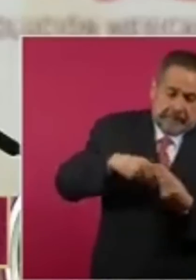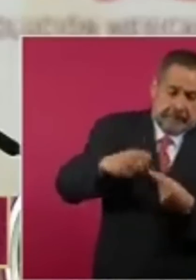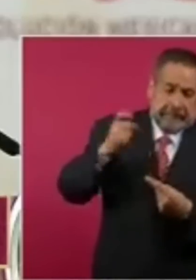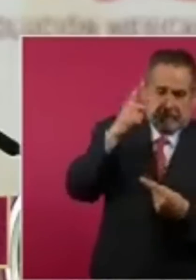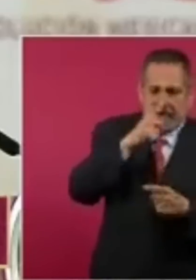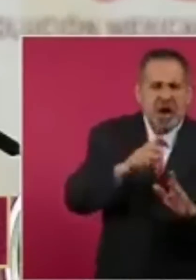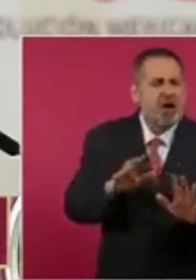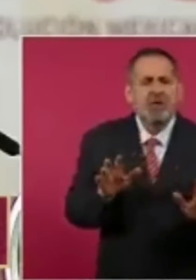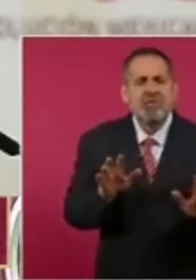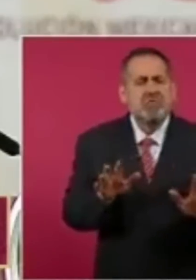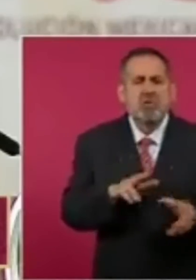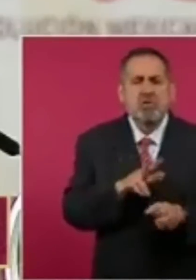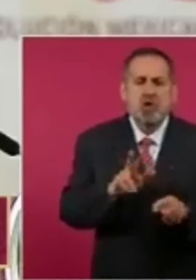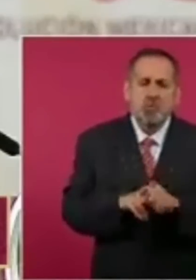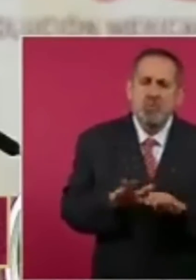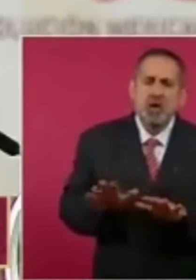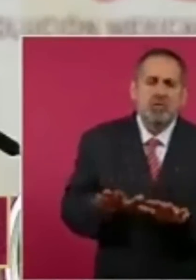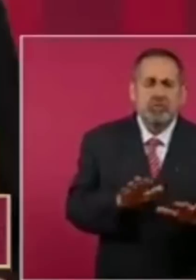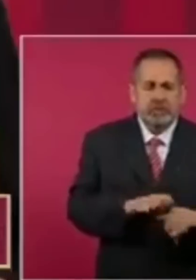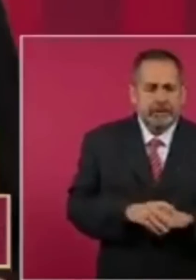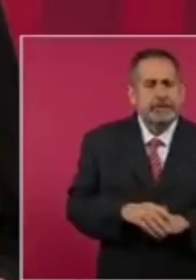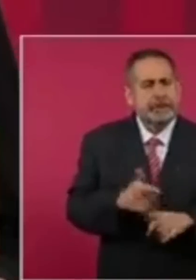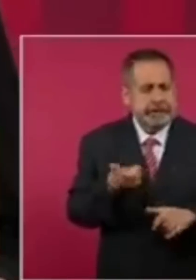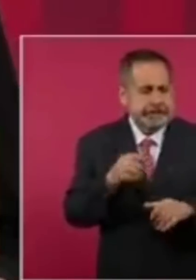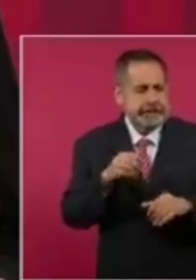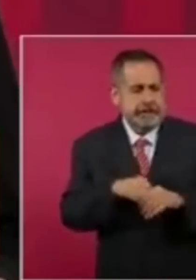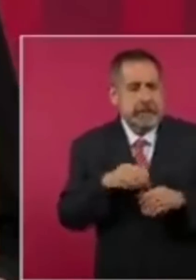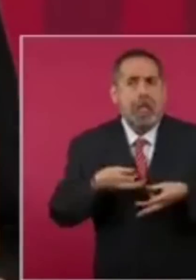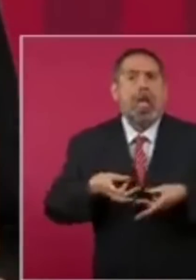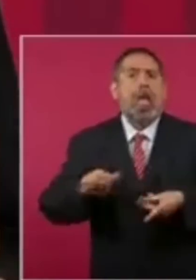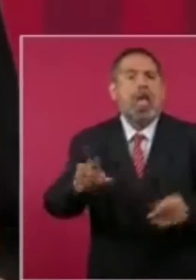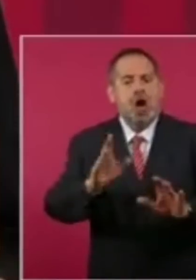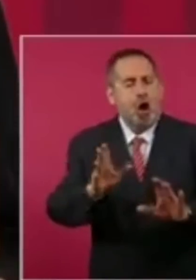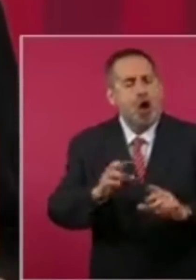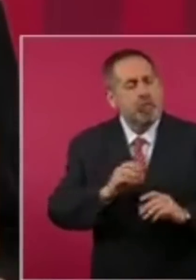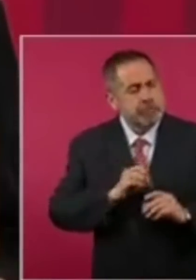también hay que ahorrar